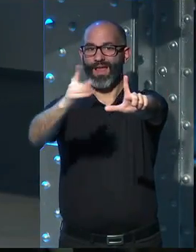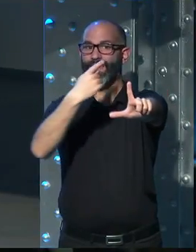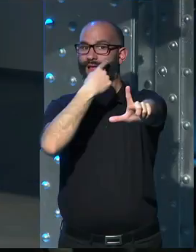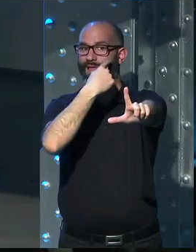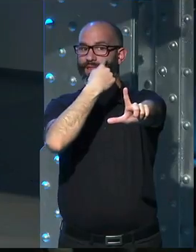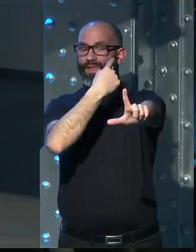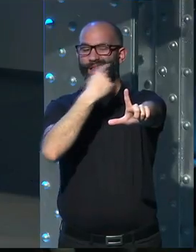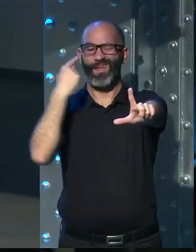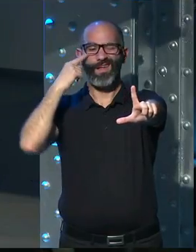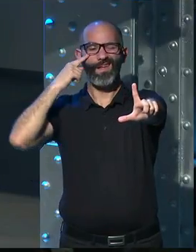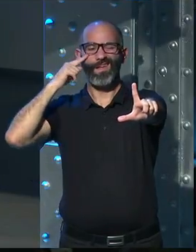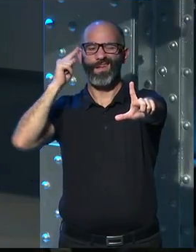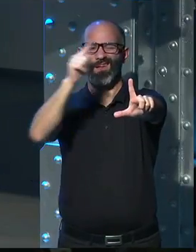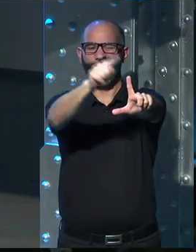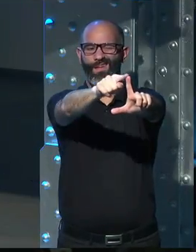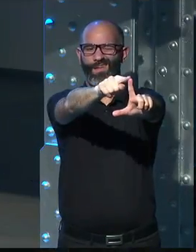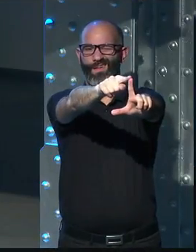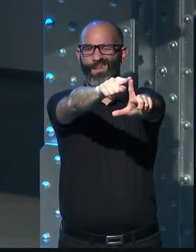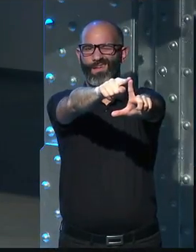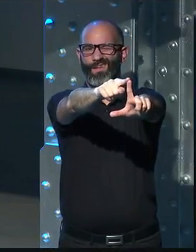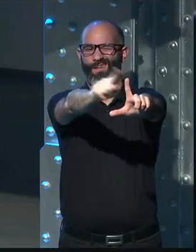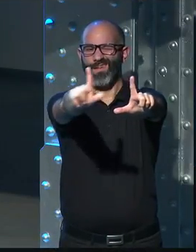izquierdo, prestando atención a la punta del dedo